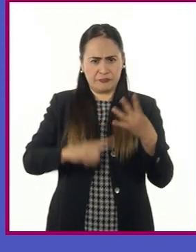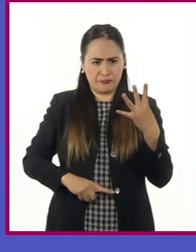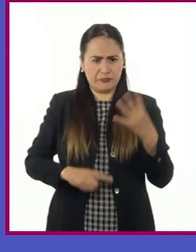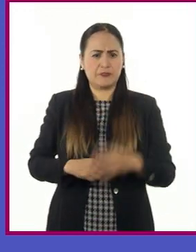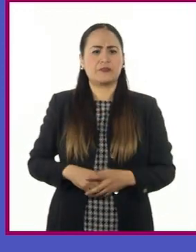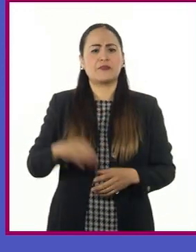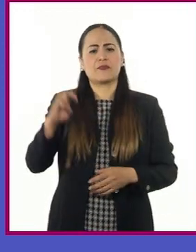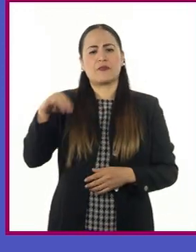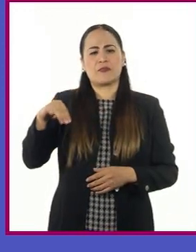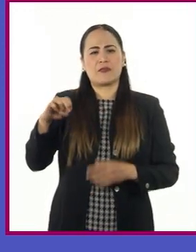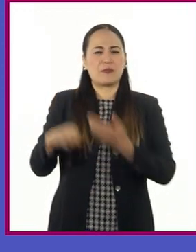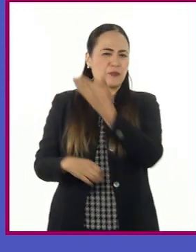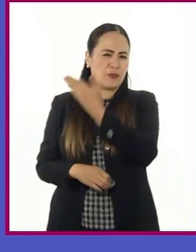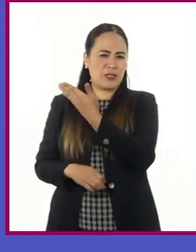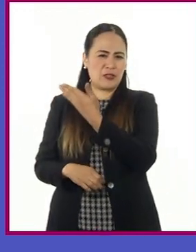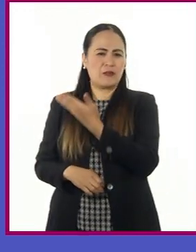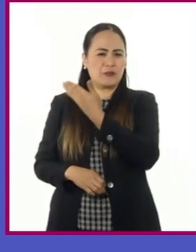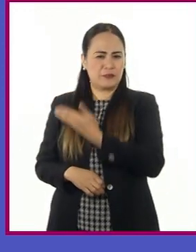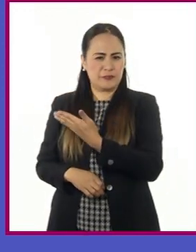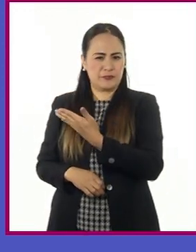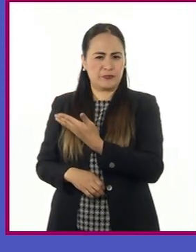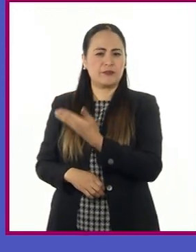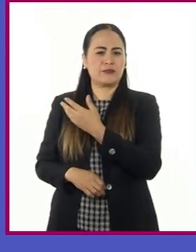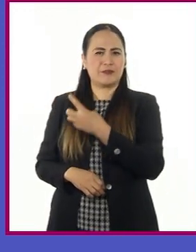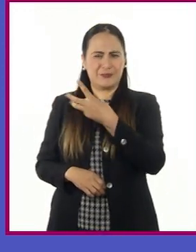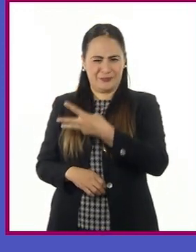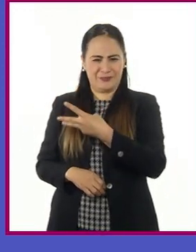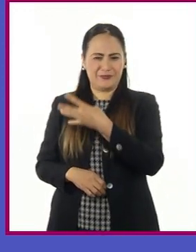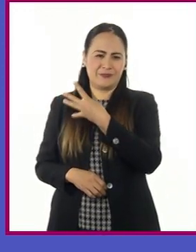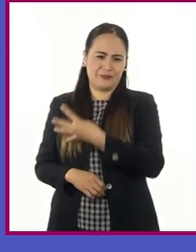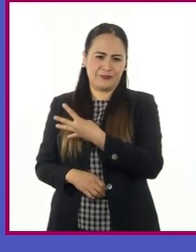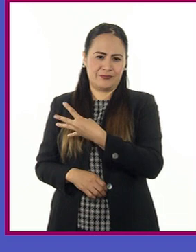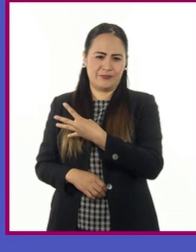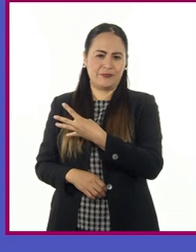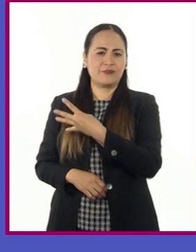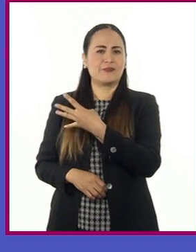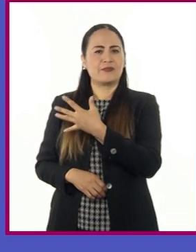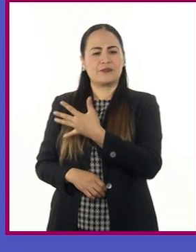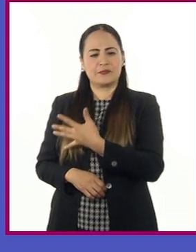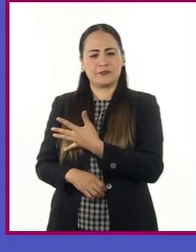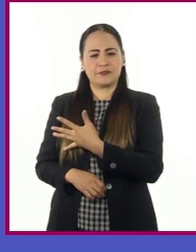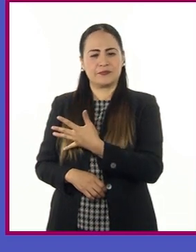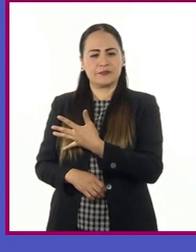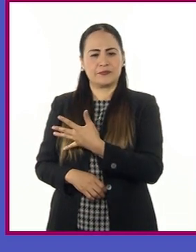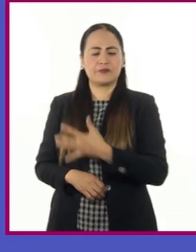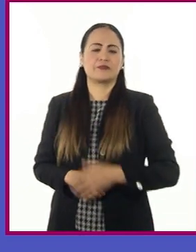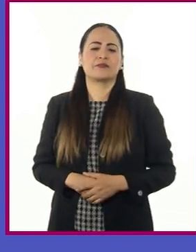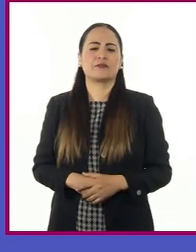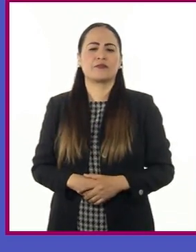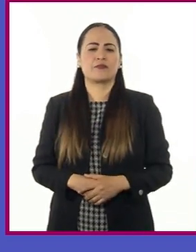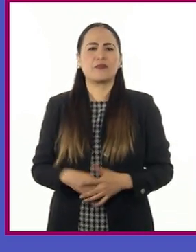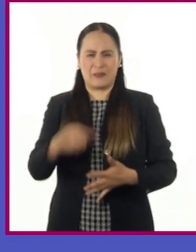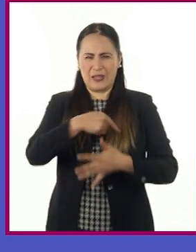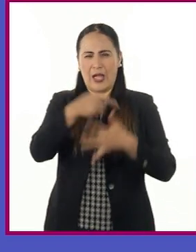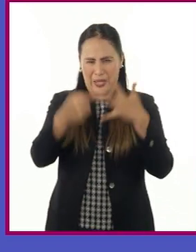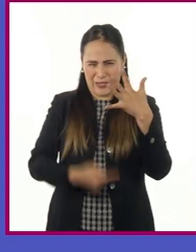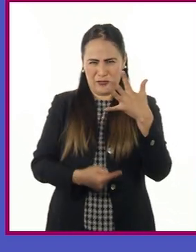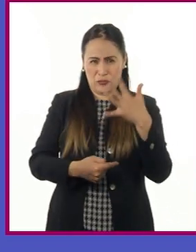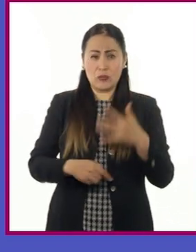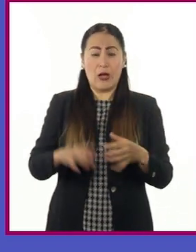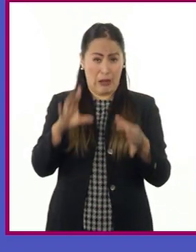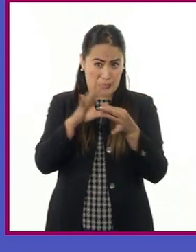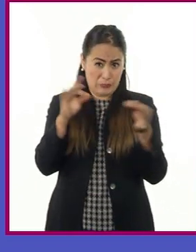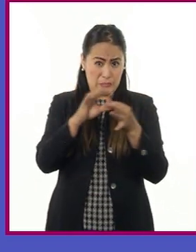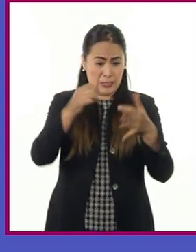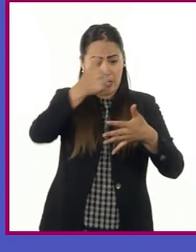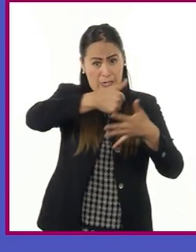la metáfora, la imagen, la personificación, la anáfora o el hipérbato. ¿Te parece si explicamos